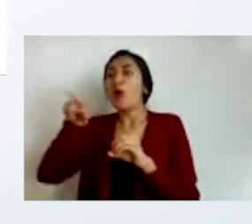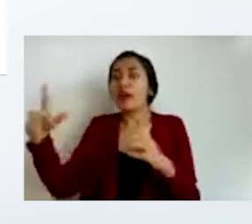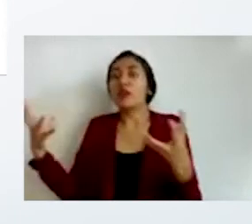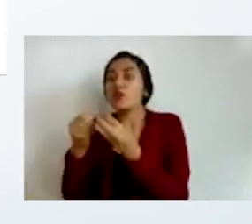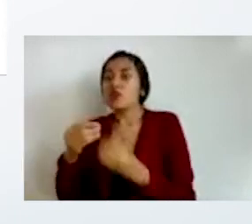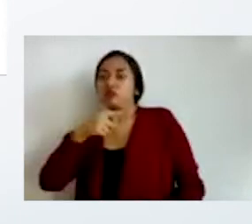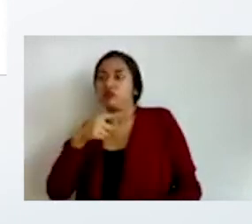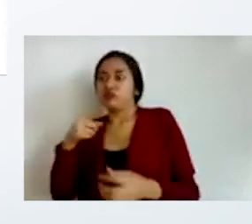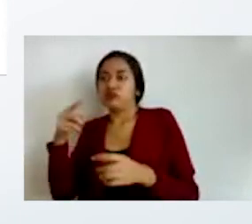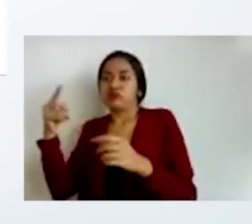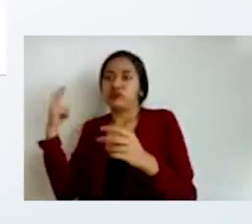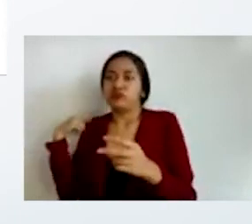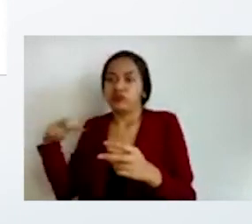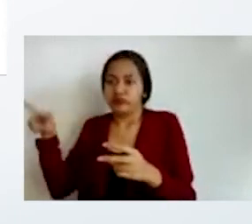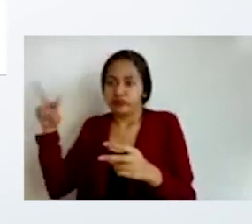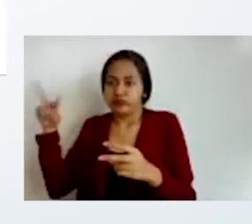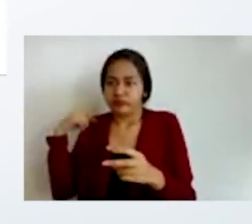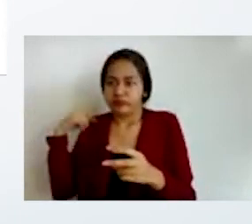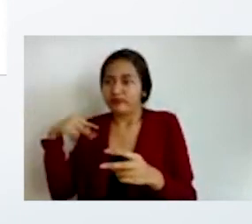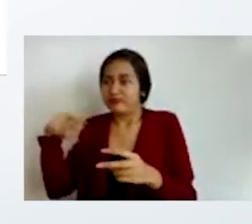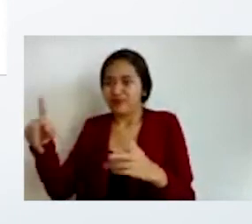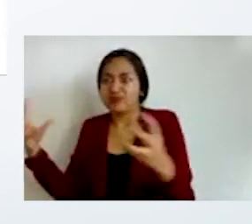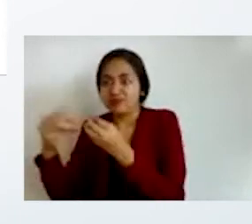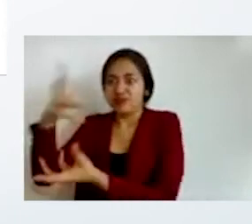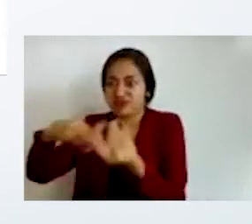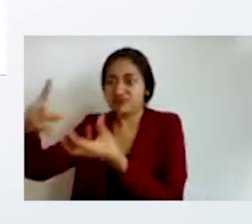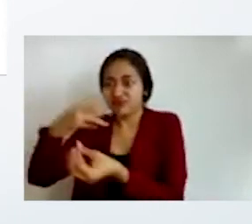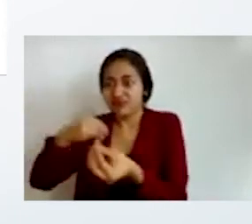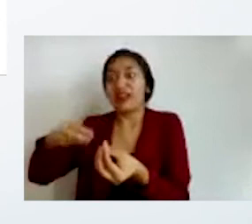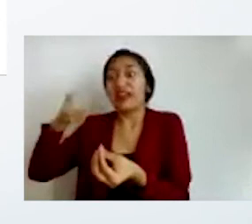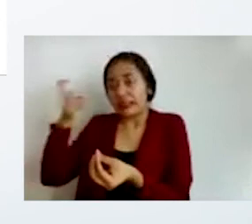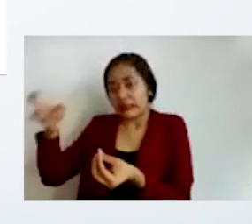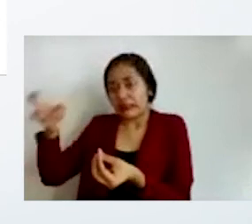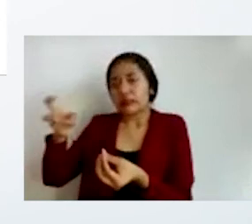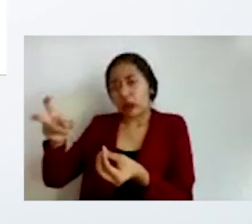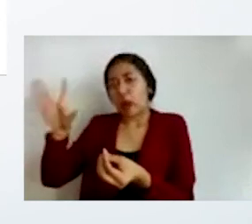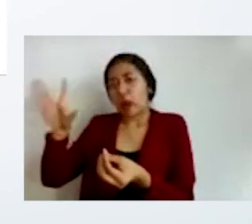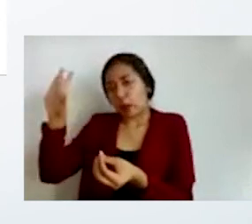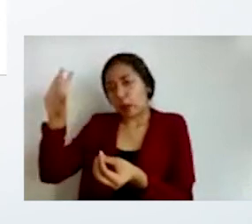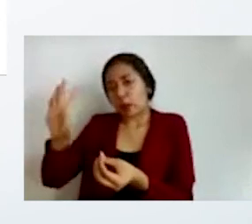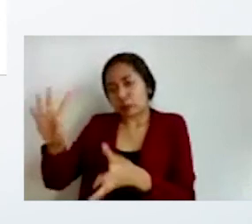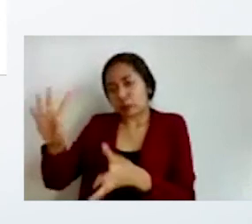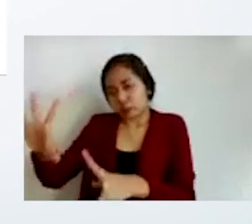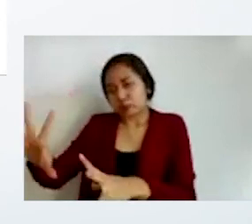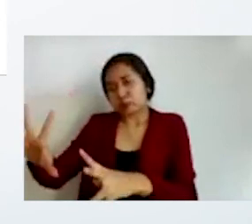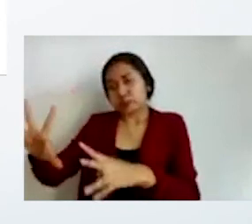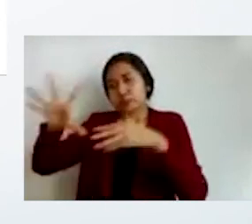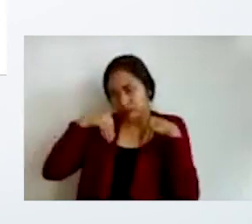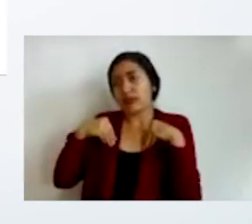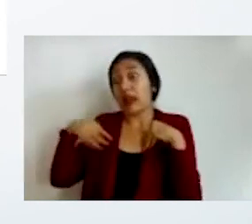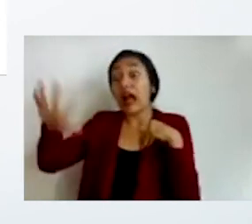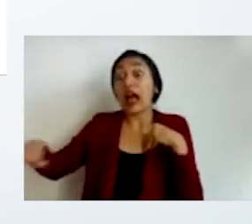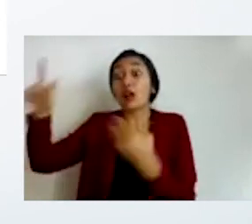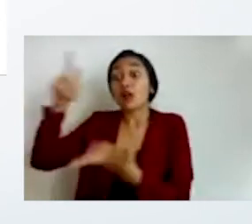lugar hacia algún lugar o de regreso a algún lugar donde ya se sabía que la enfermedad estaba